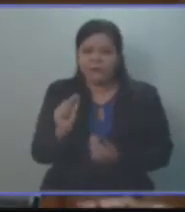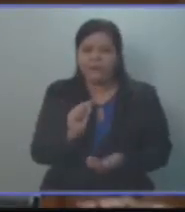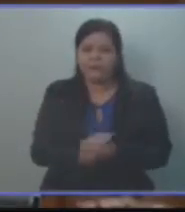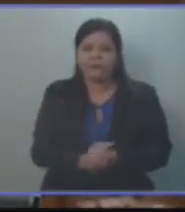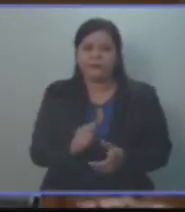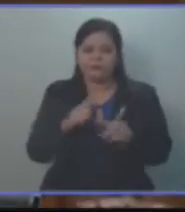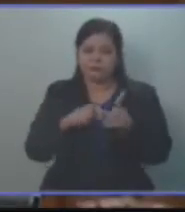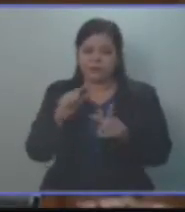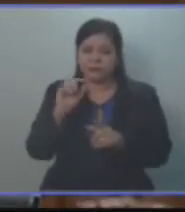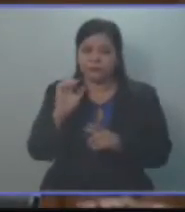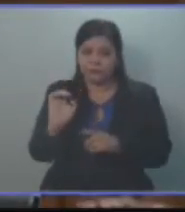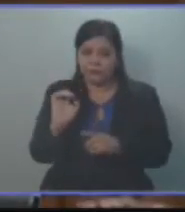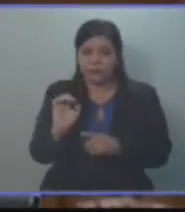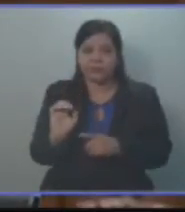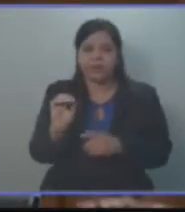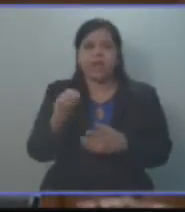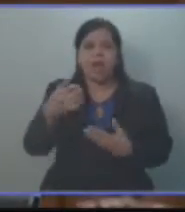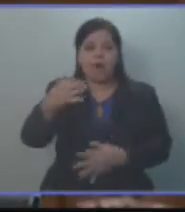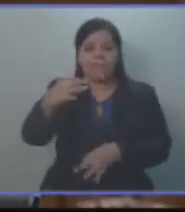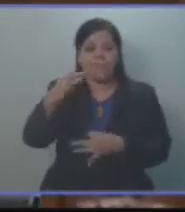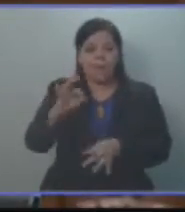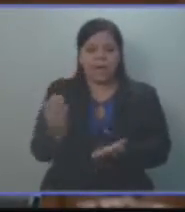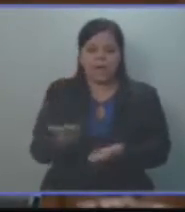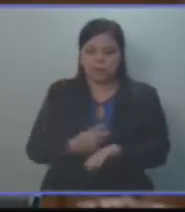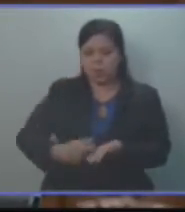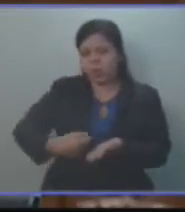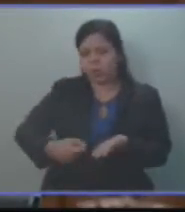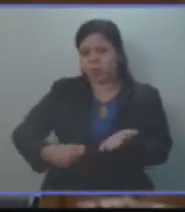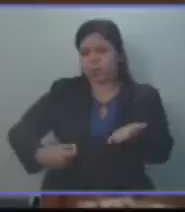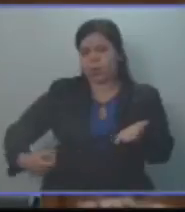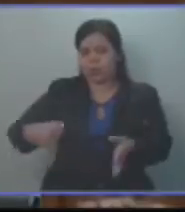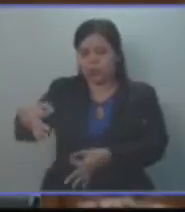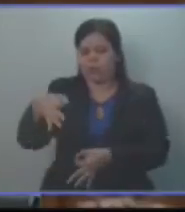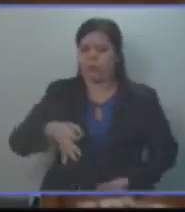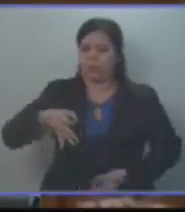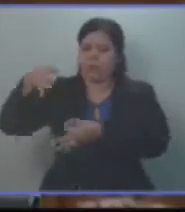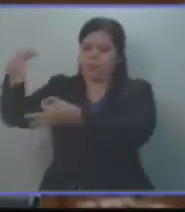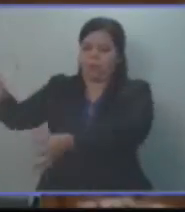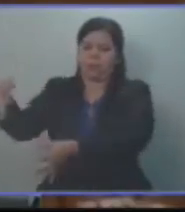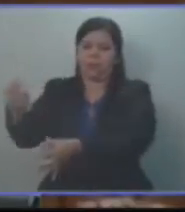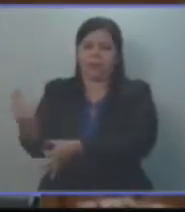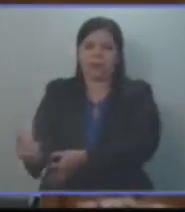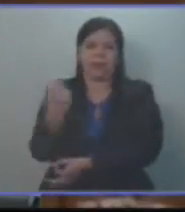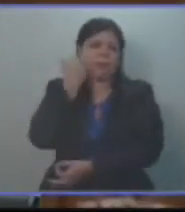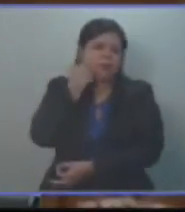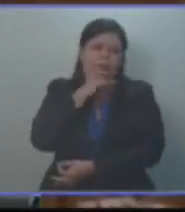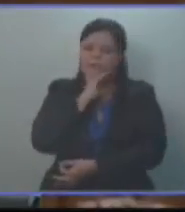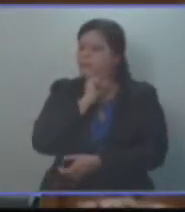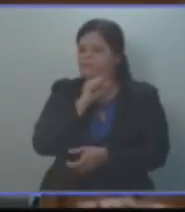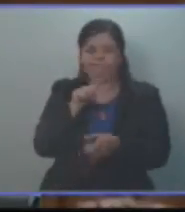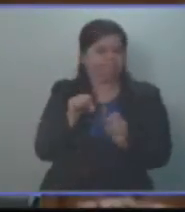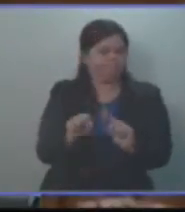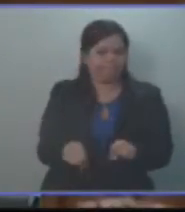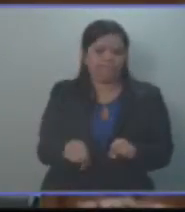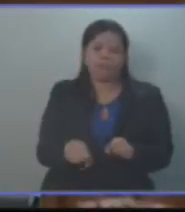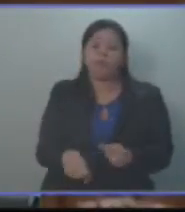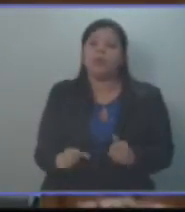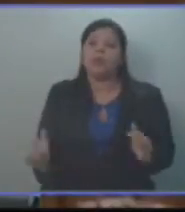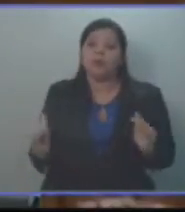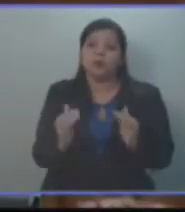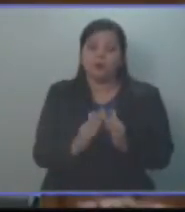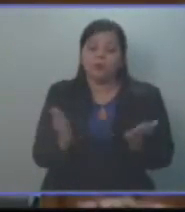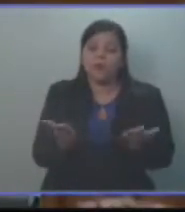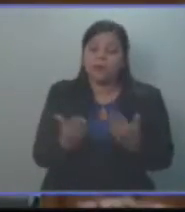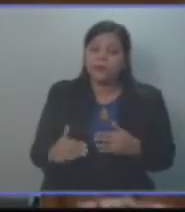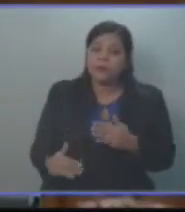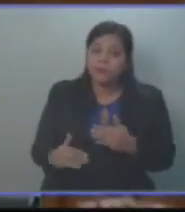extender certificaciones o constancias médicas sobre la condición de los pacientes. F, realizar procedimientos y